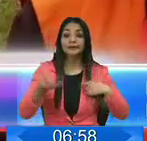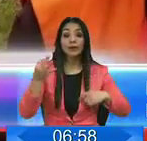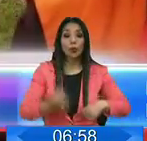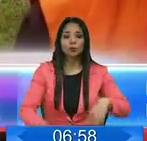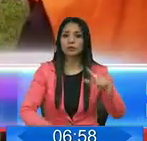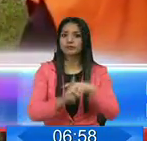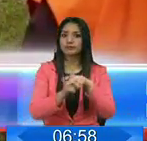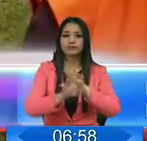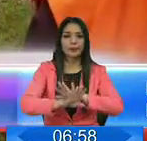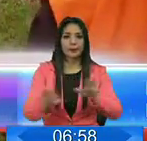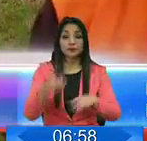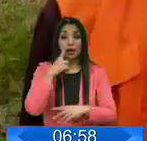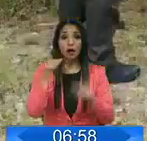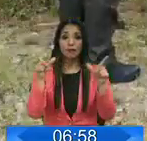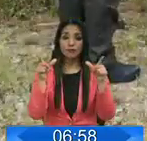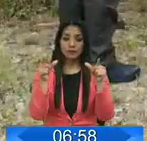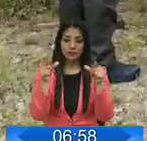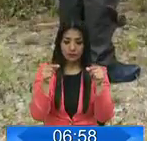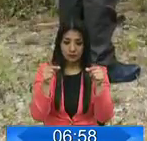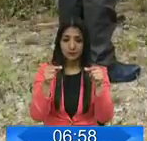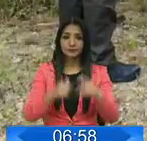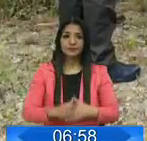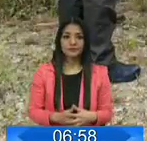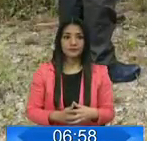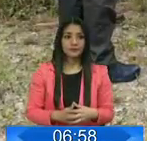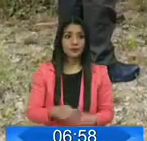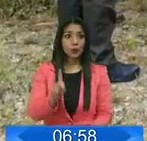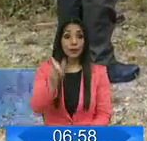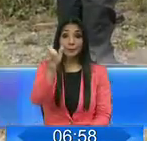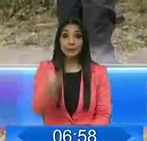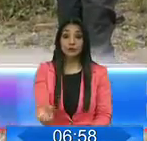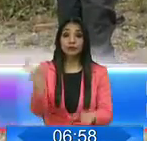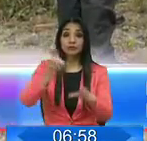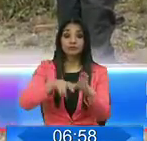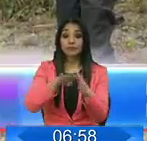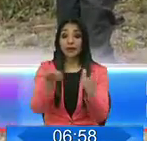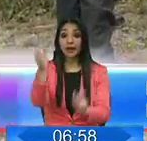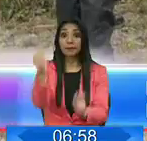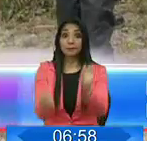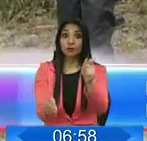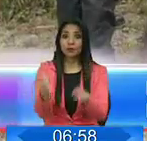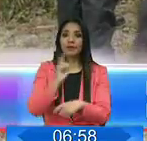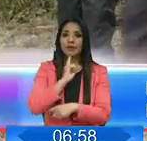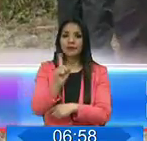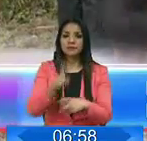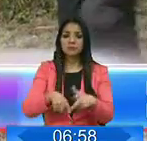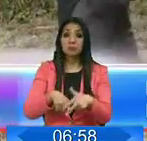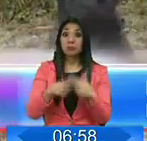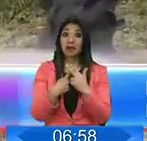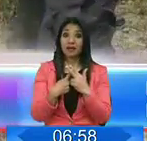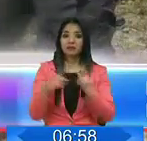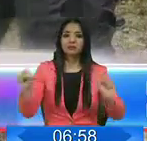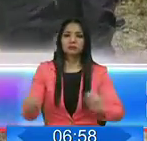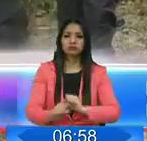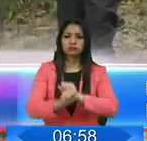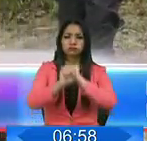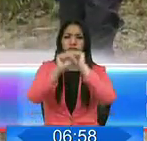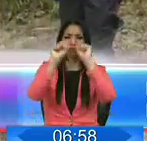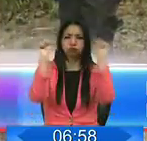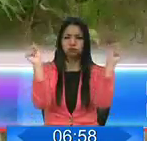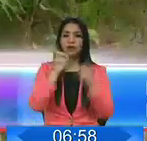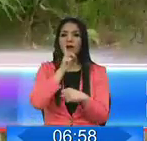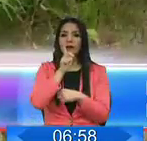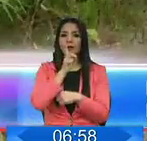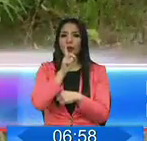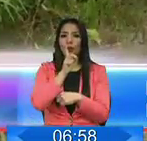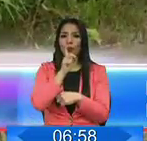El señor se quedó dormido. Una de las personas que iba en la camioneta dijo que el viaje lo iniciaron en horas de la madrugada desde La Tacunga y